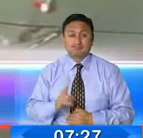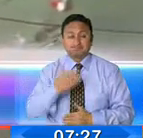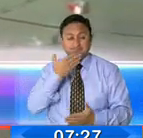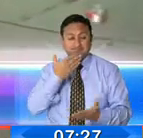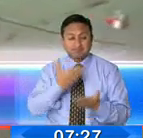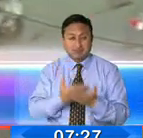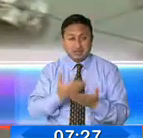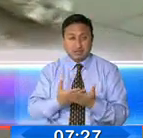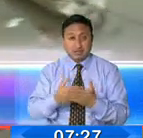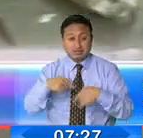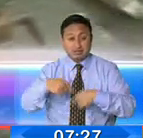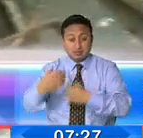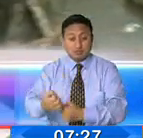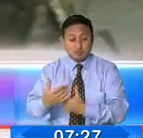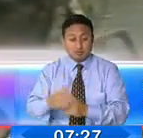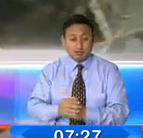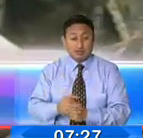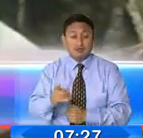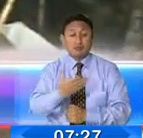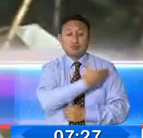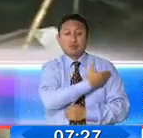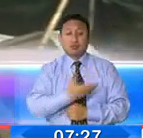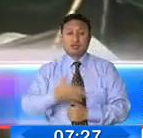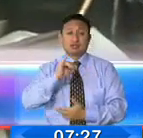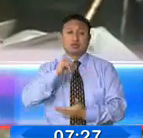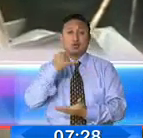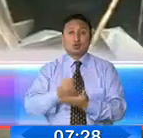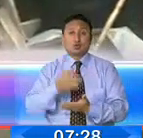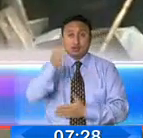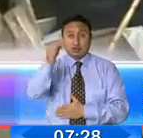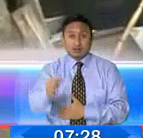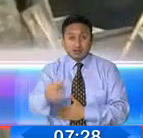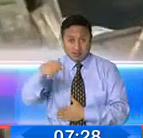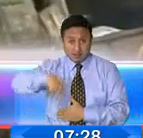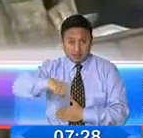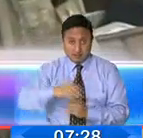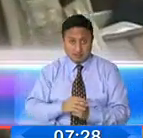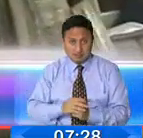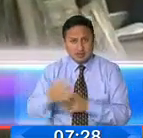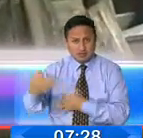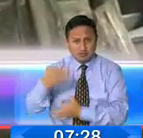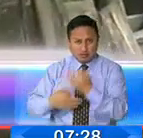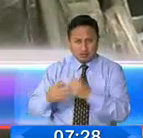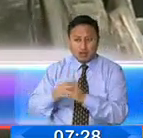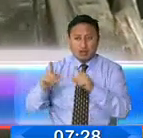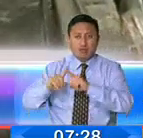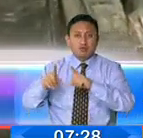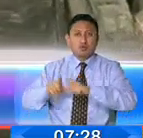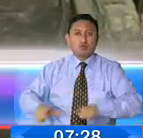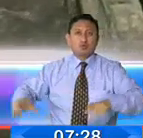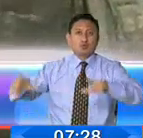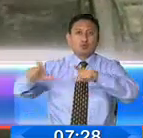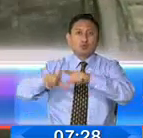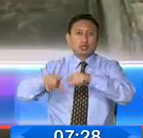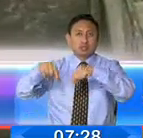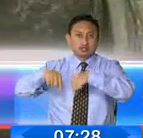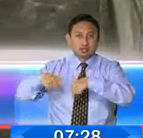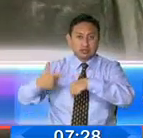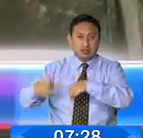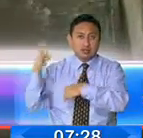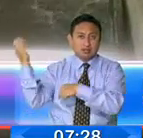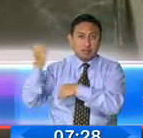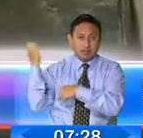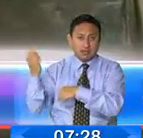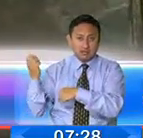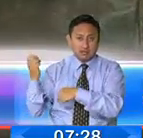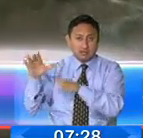gracias. Importante, hablábamos también con el presidente de la Junta Parroquial y nos decía que hay varios lugares donde están considerados ya como emergencia